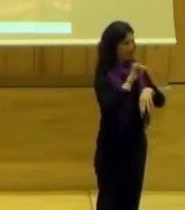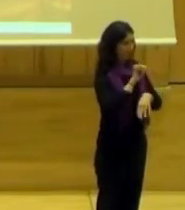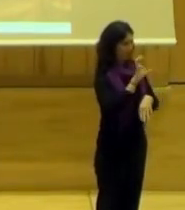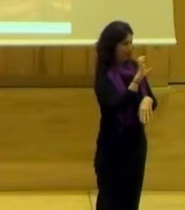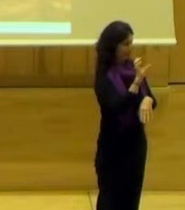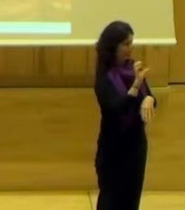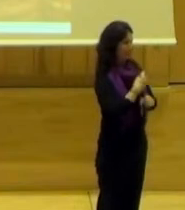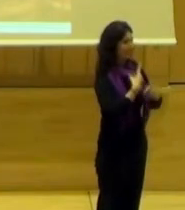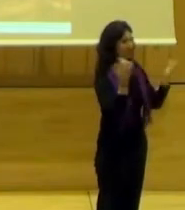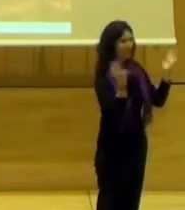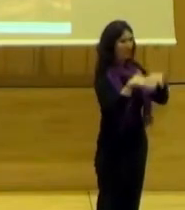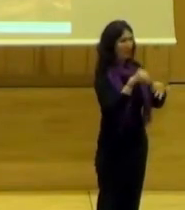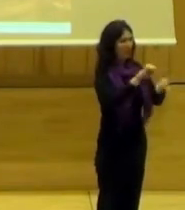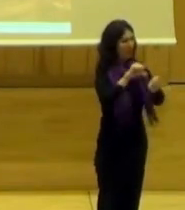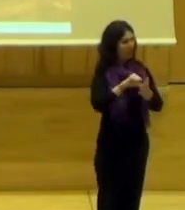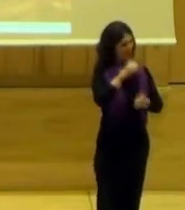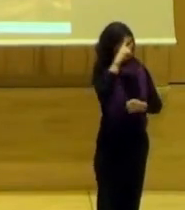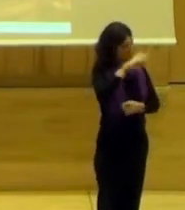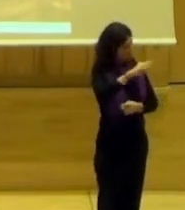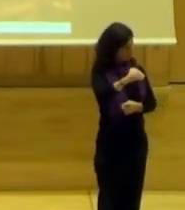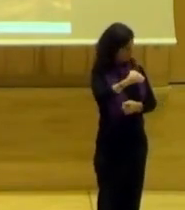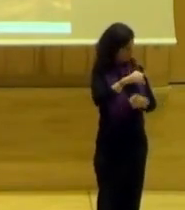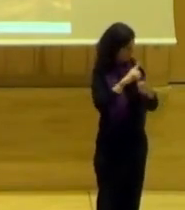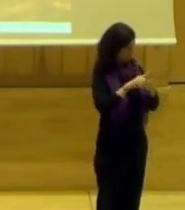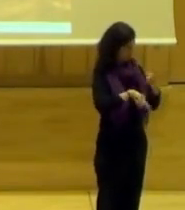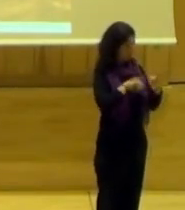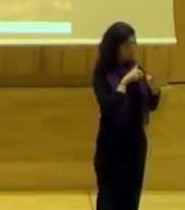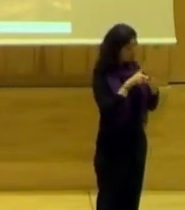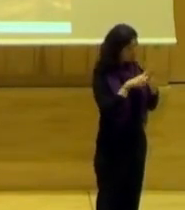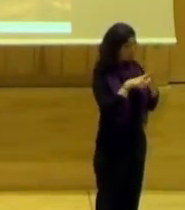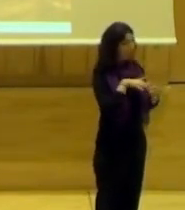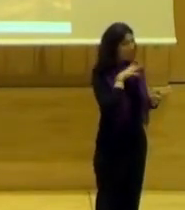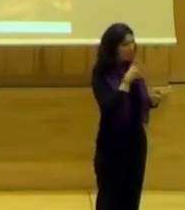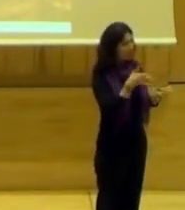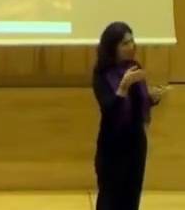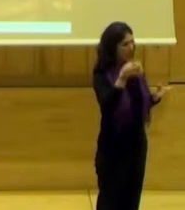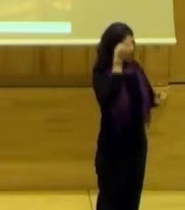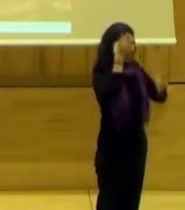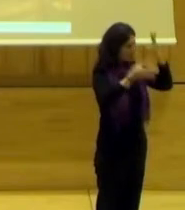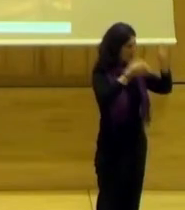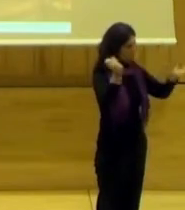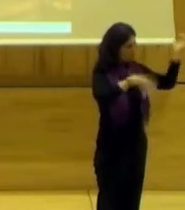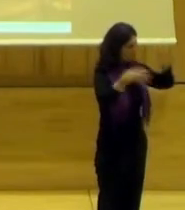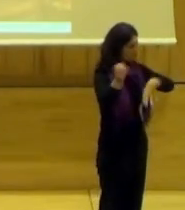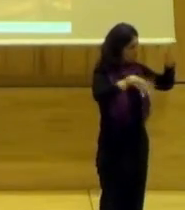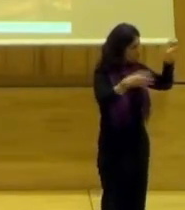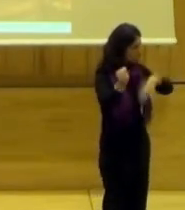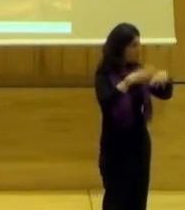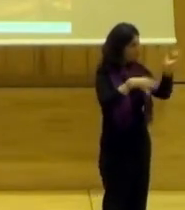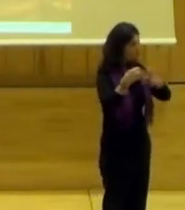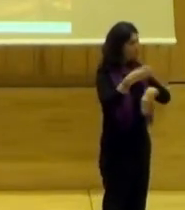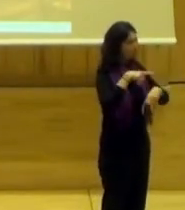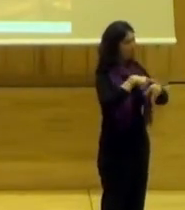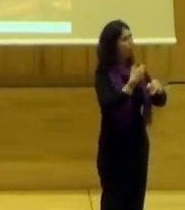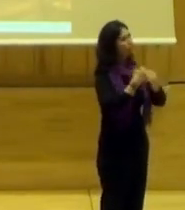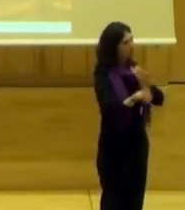primer encuentro de Ciudades Inteligentes. Y luego, sobre todo, por ese cúmulo de ideas que también se hicieron, de las